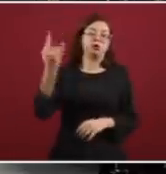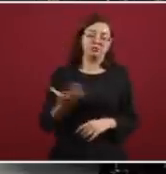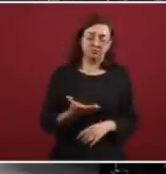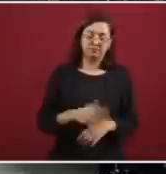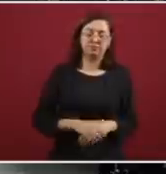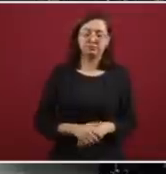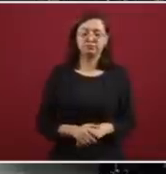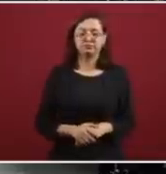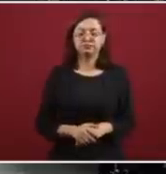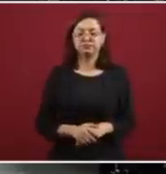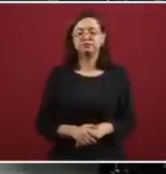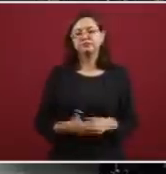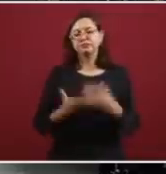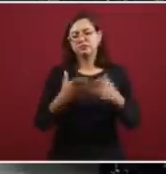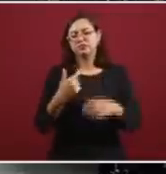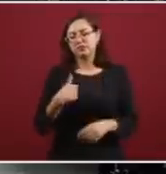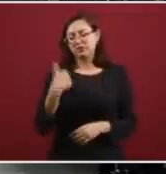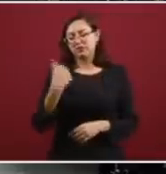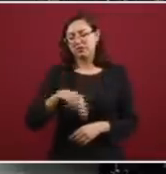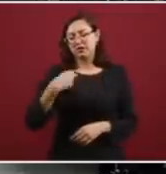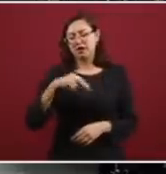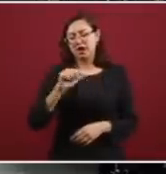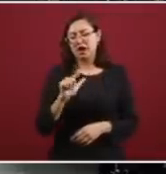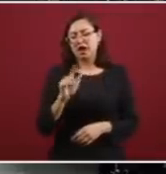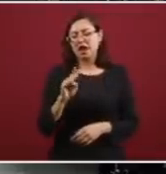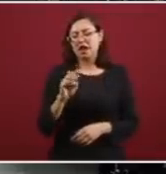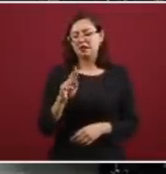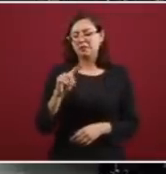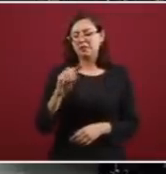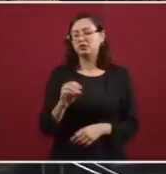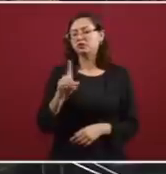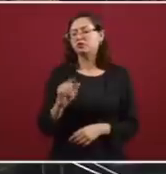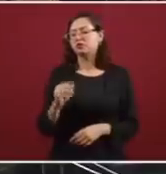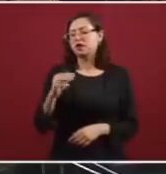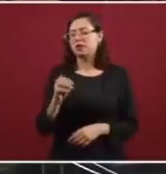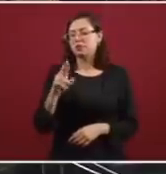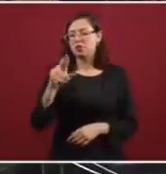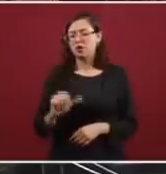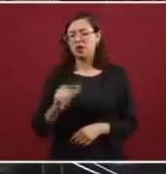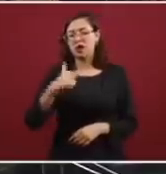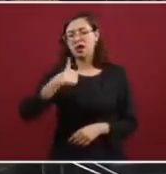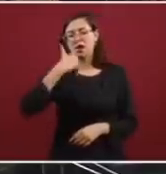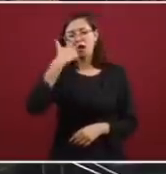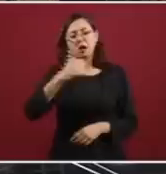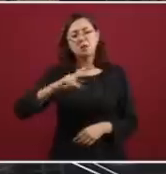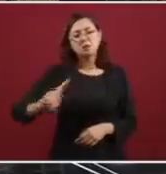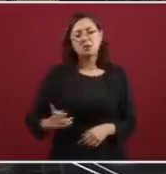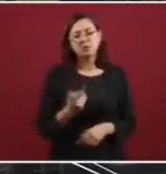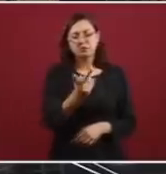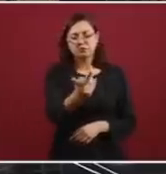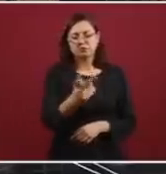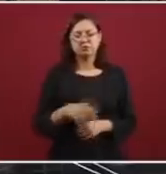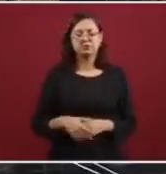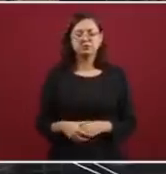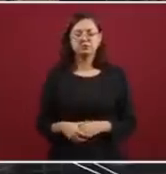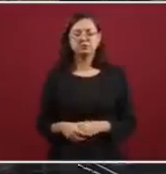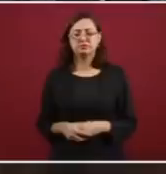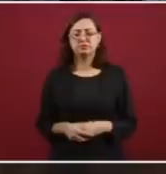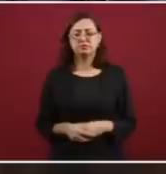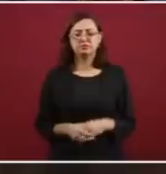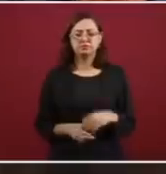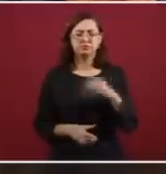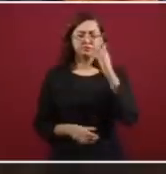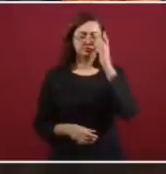Buenos días, Alberto Zamora de la Octava. La pregunta que le voy a hacer es la siguiente.